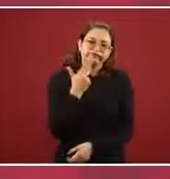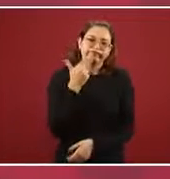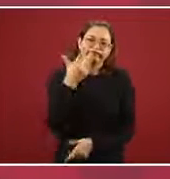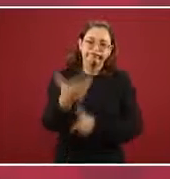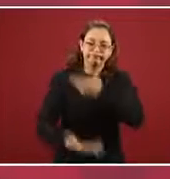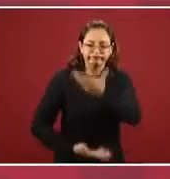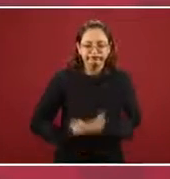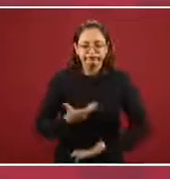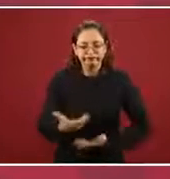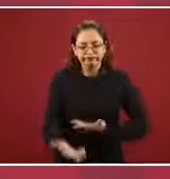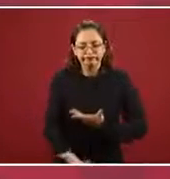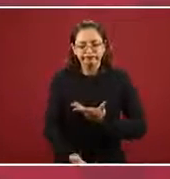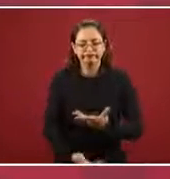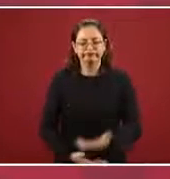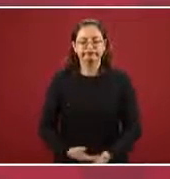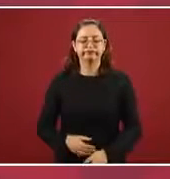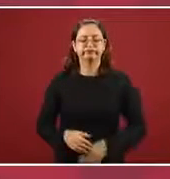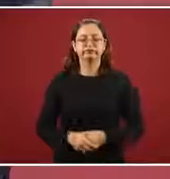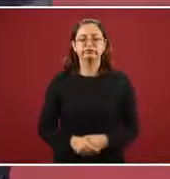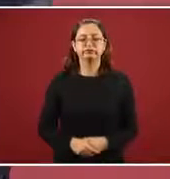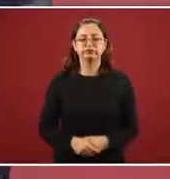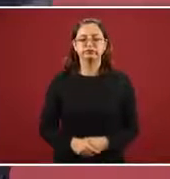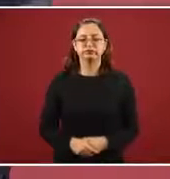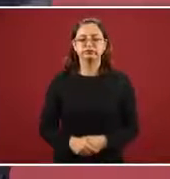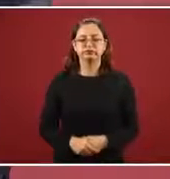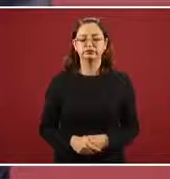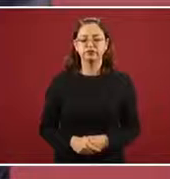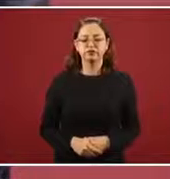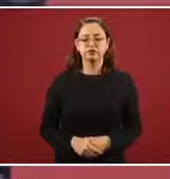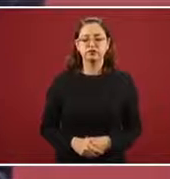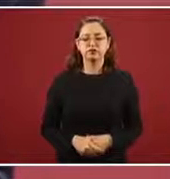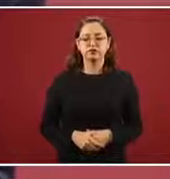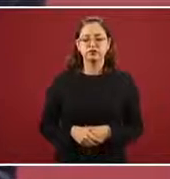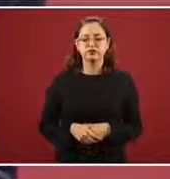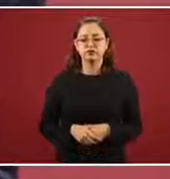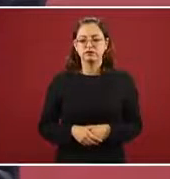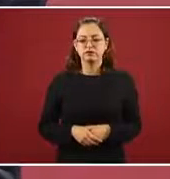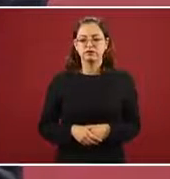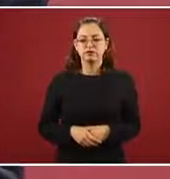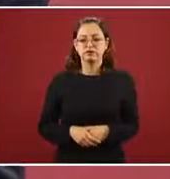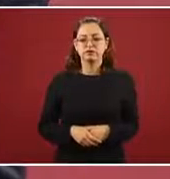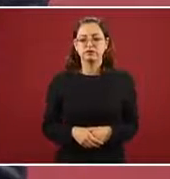servicios que se ofrecen a la población y que nos ayuden denunciando